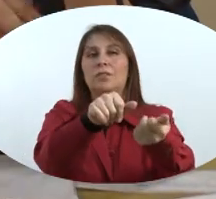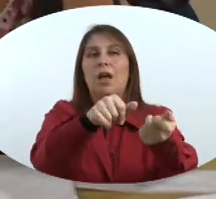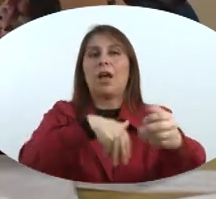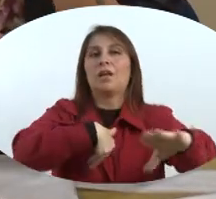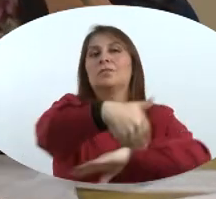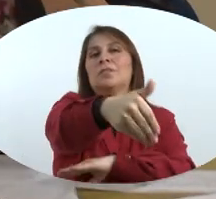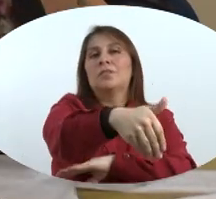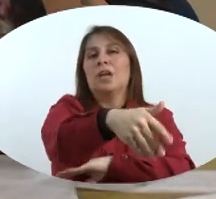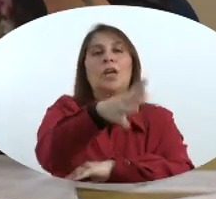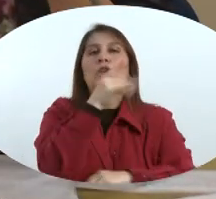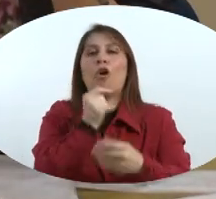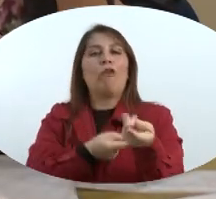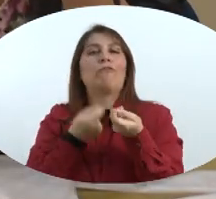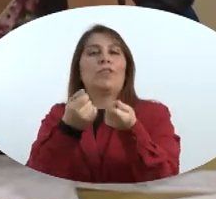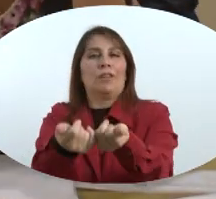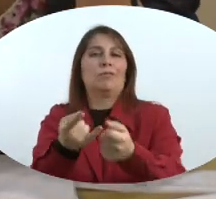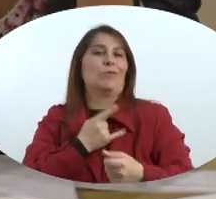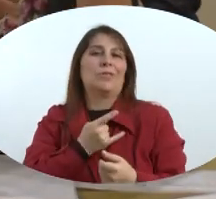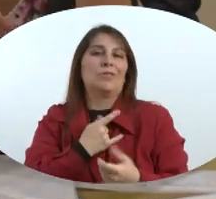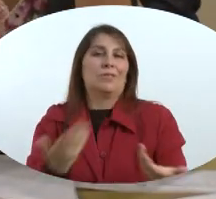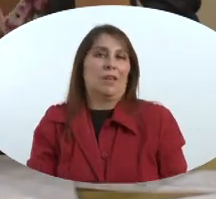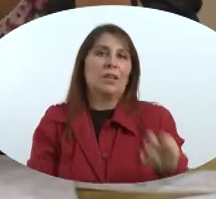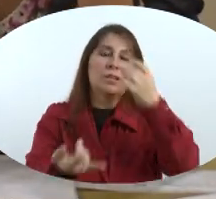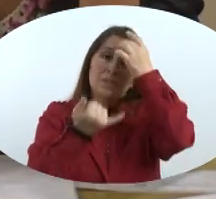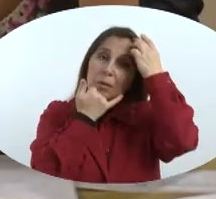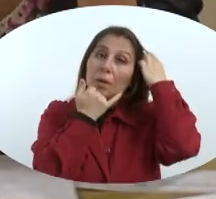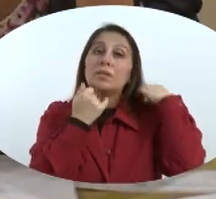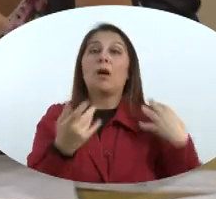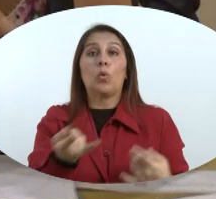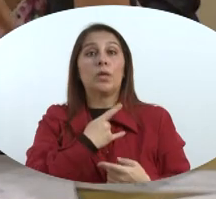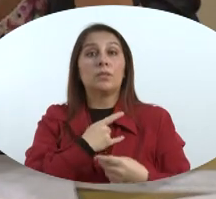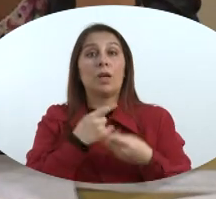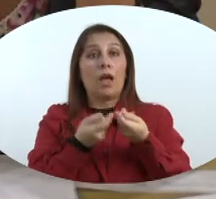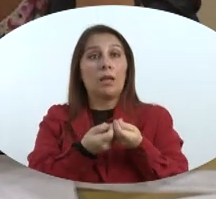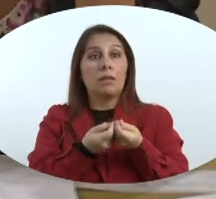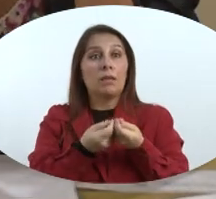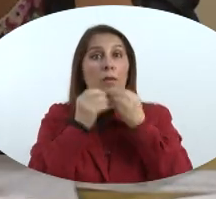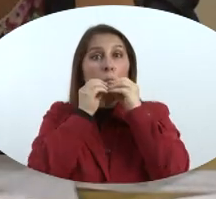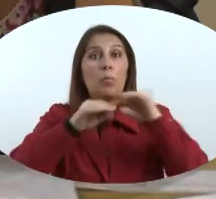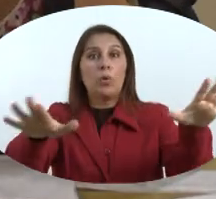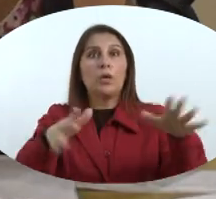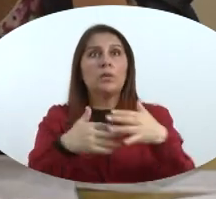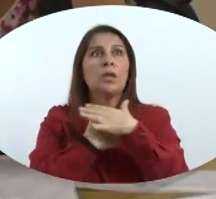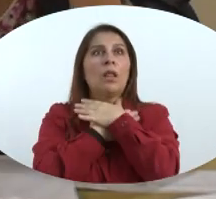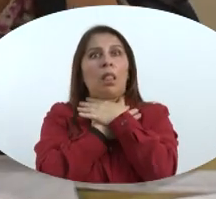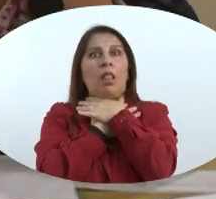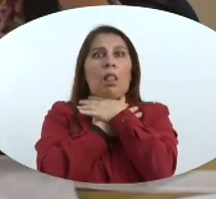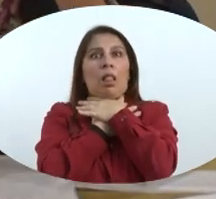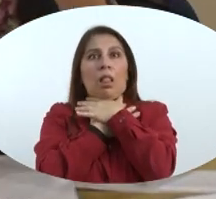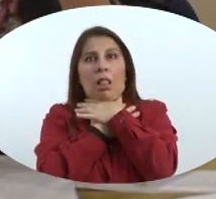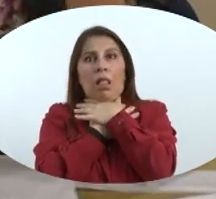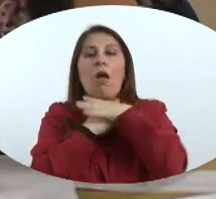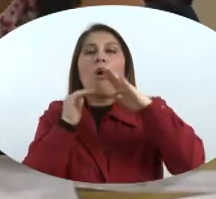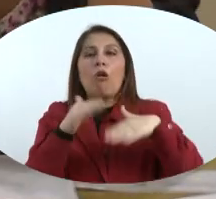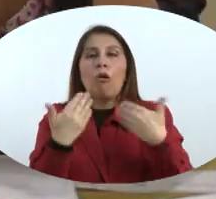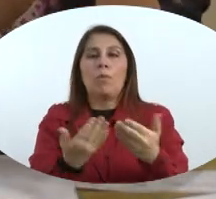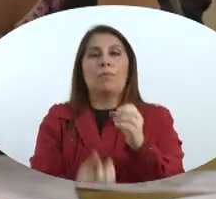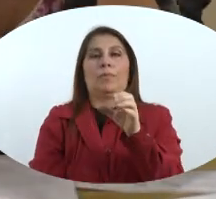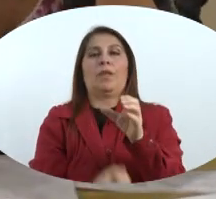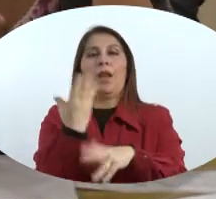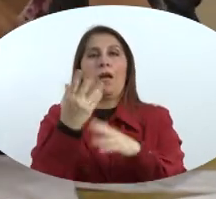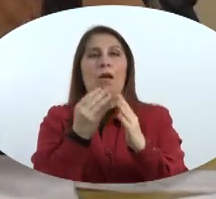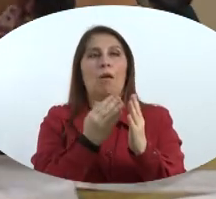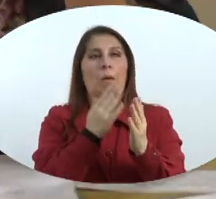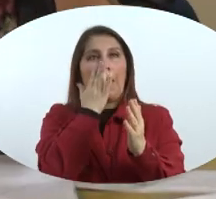universidades ellos quieren llevar a las universidades públicas hasta la asfixia para que ellas sostengan solas ya través de como creación de